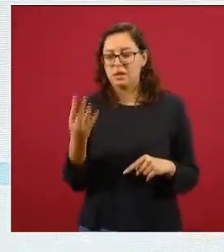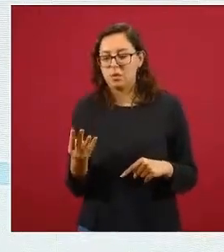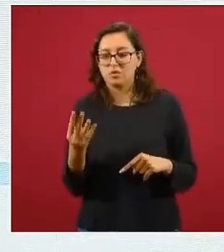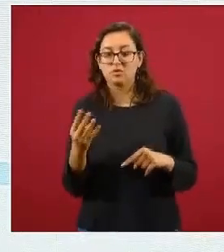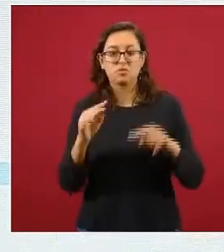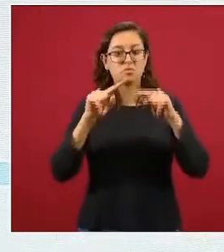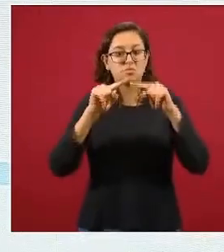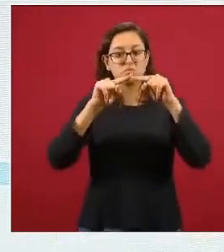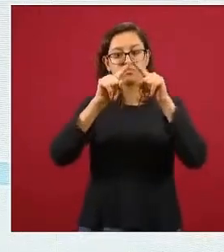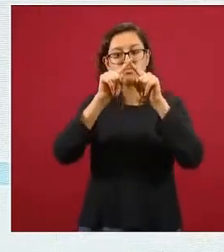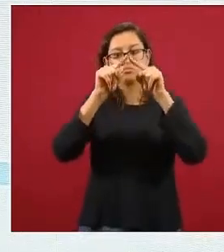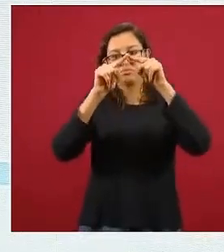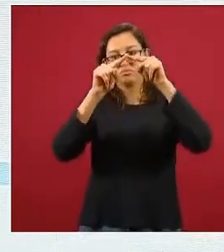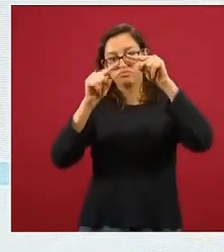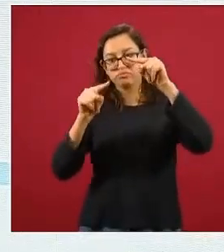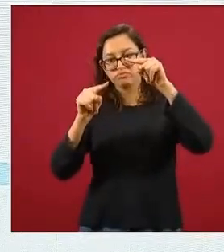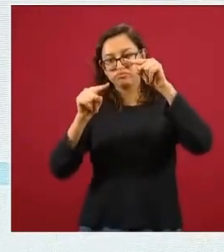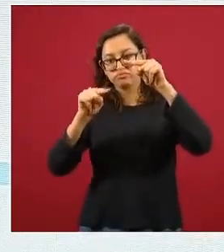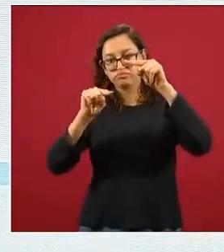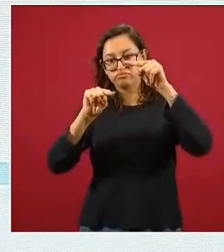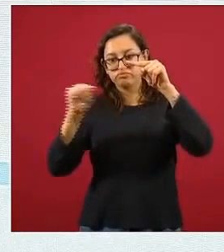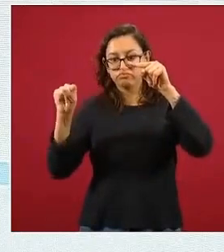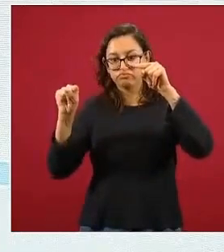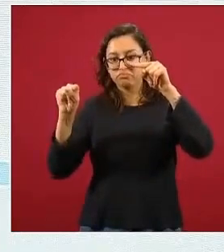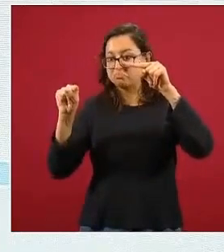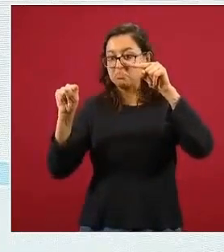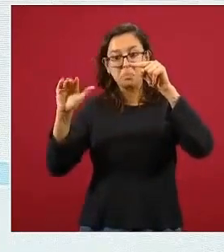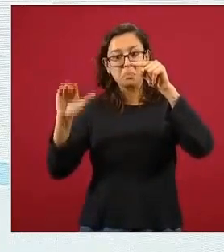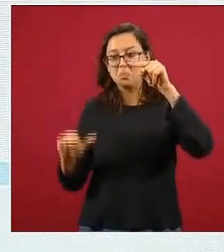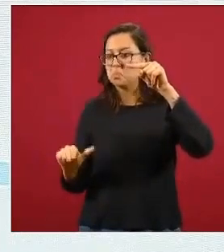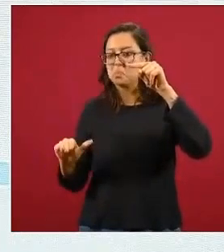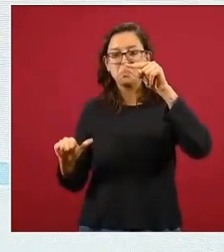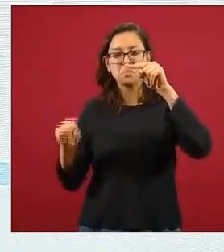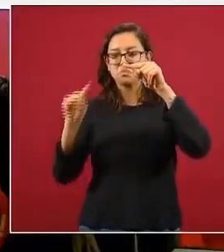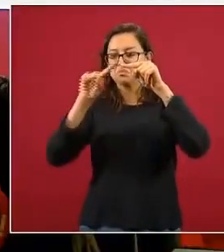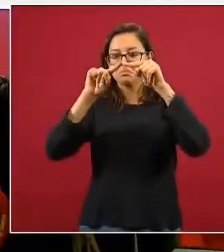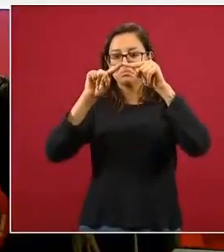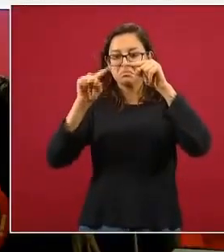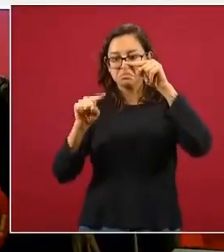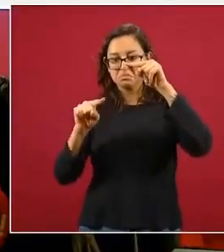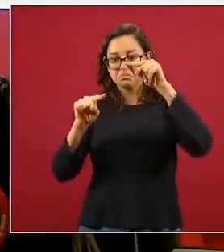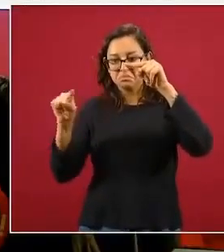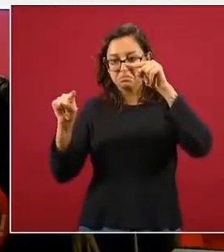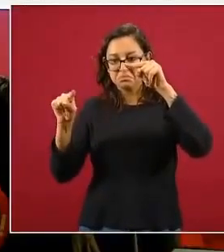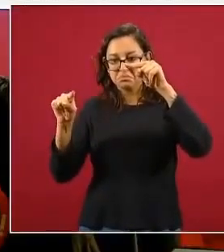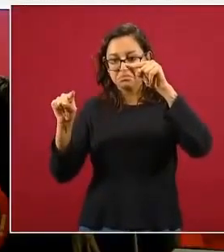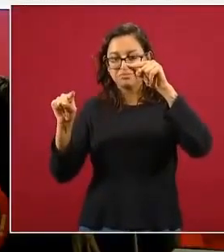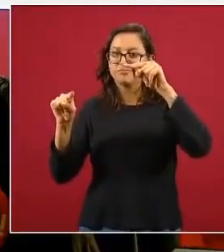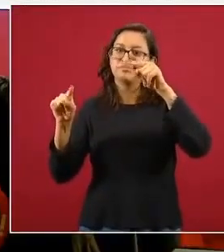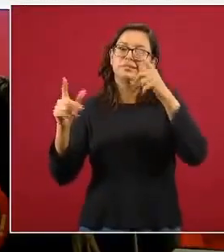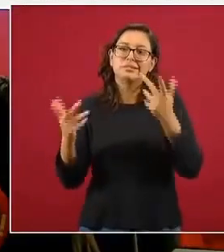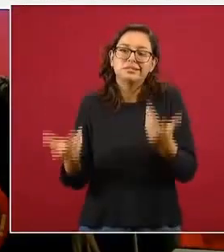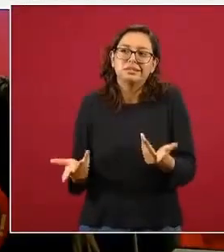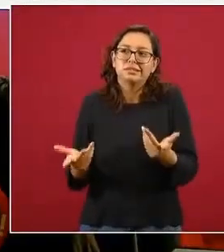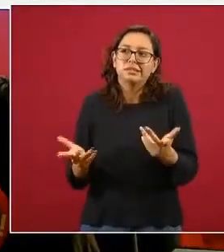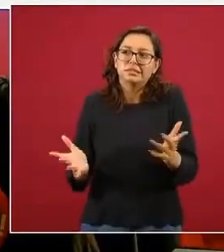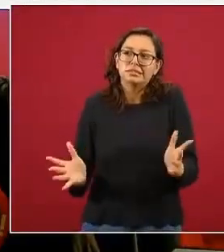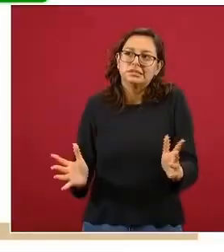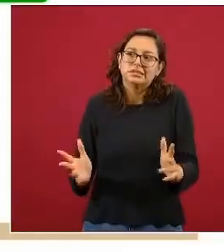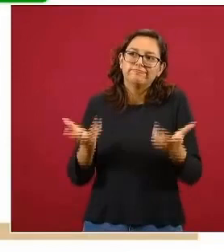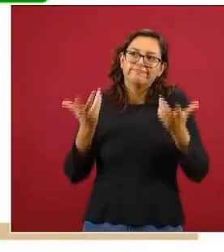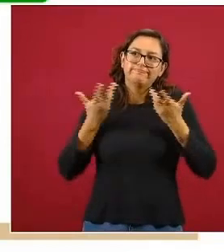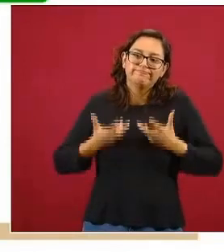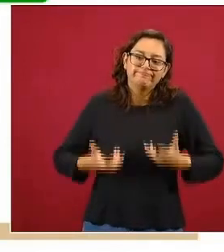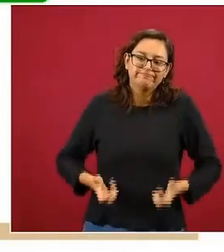ya no disminuyó la epidemia. Esto, desde luego, es desconcertante porque todos y todas